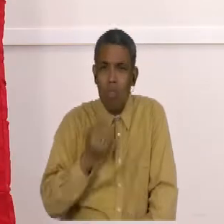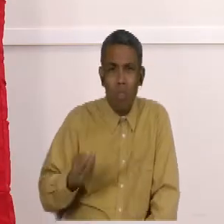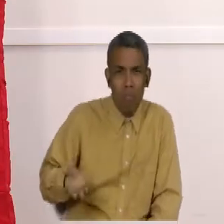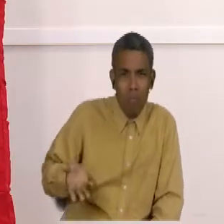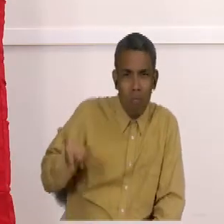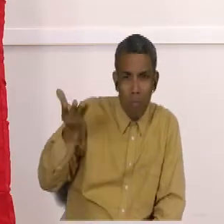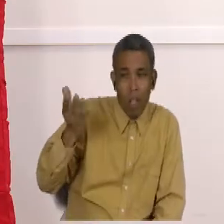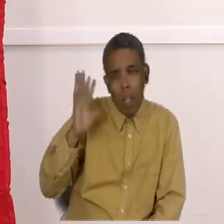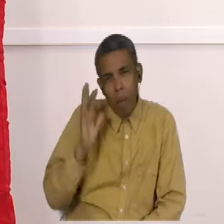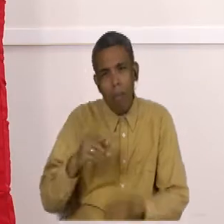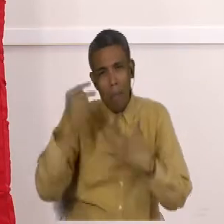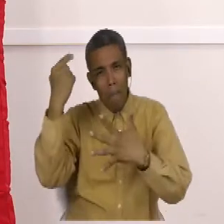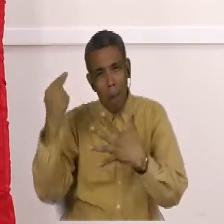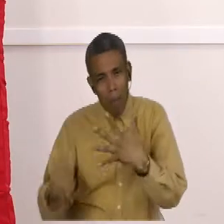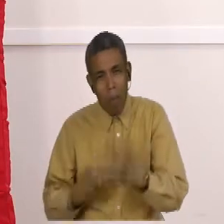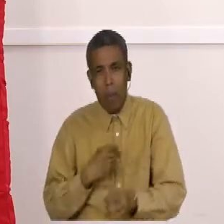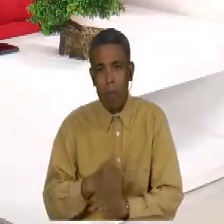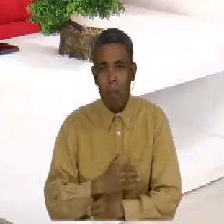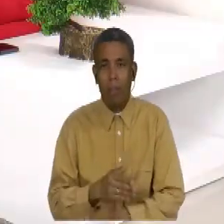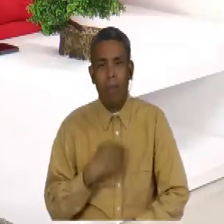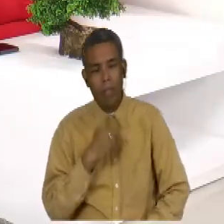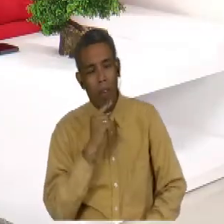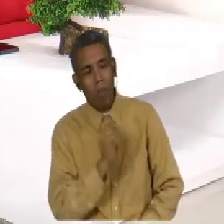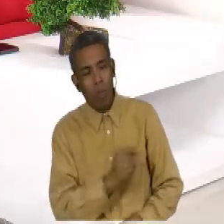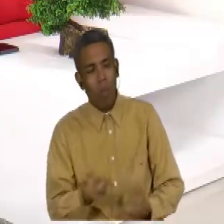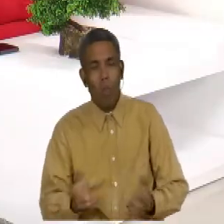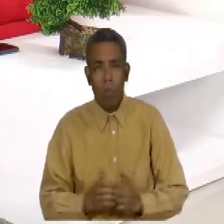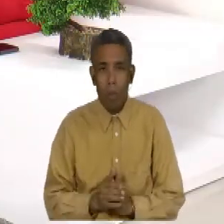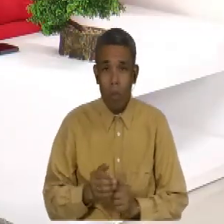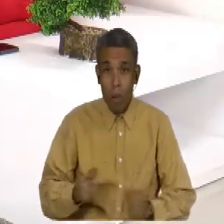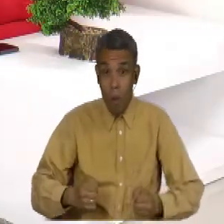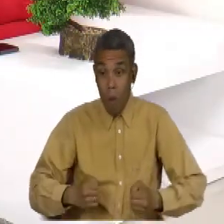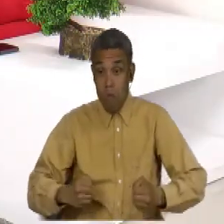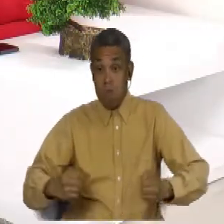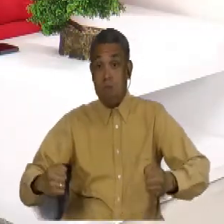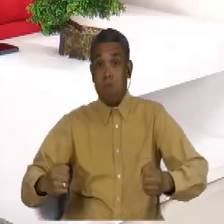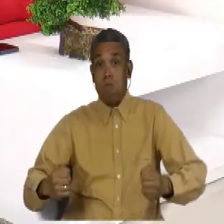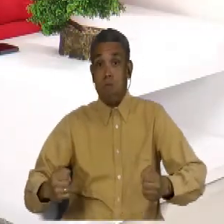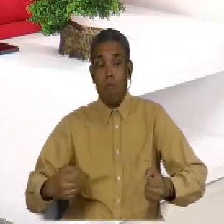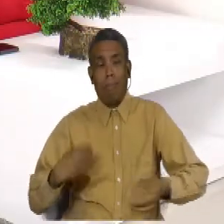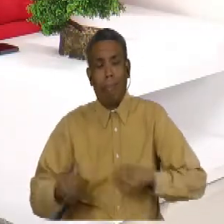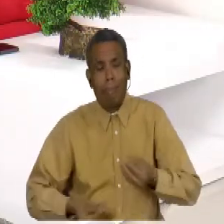prevenir? Pues la prevención es cerrando la boca.